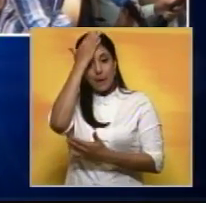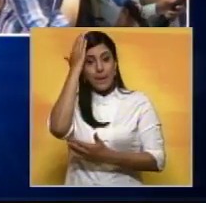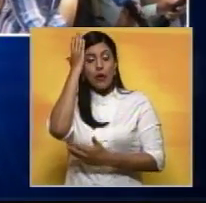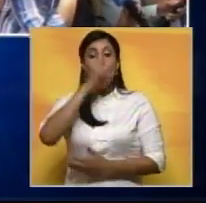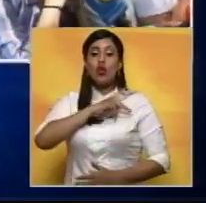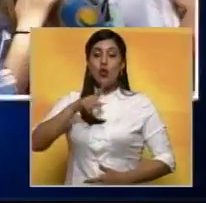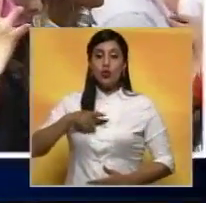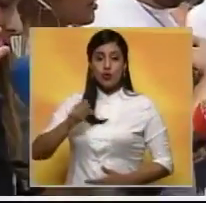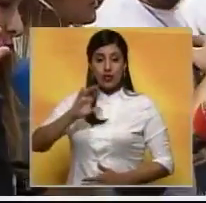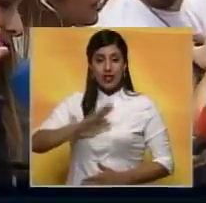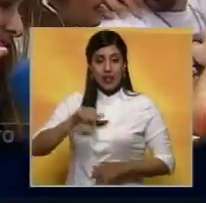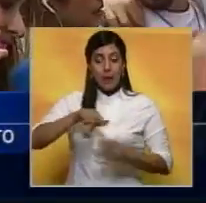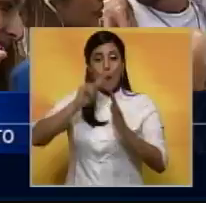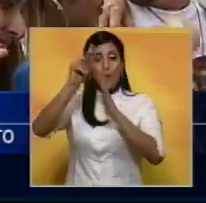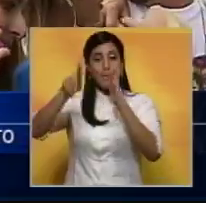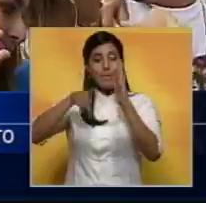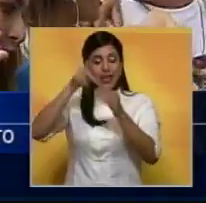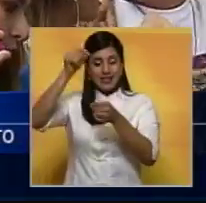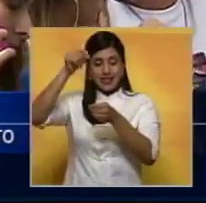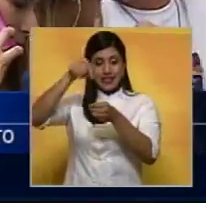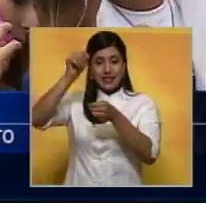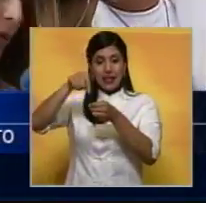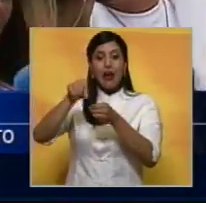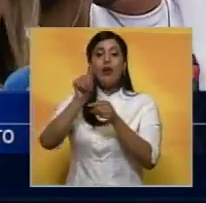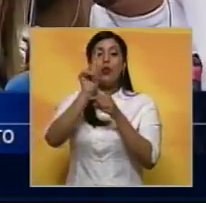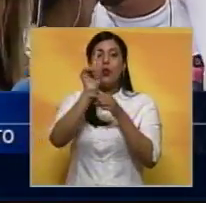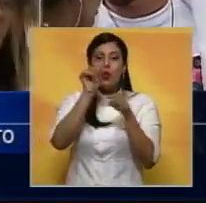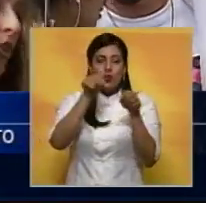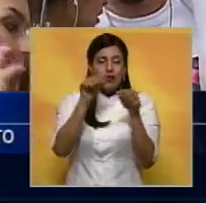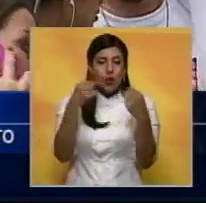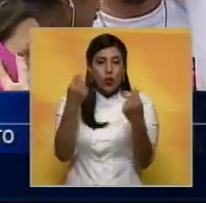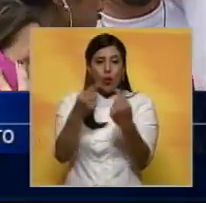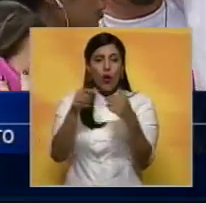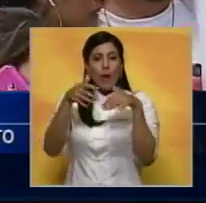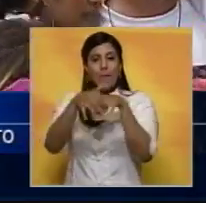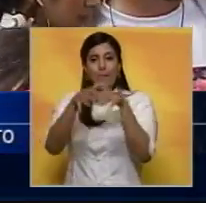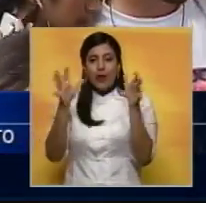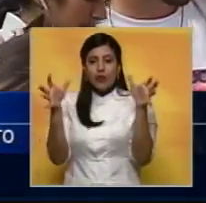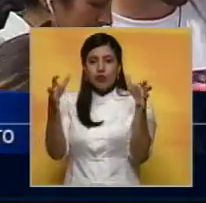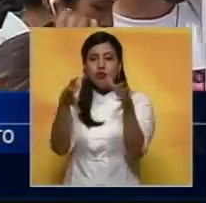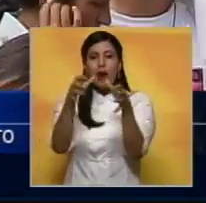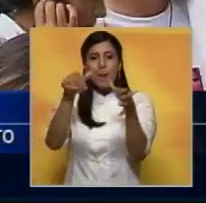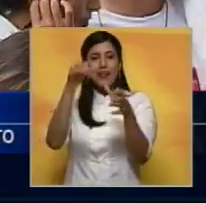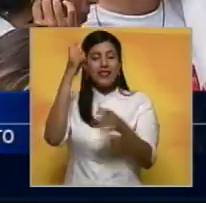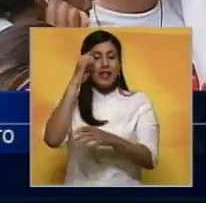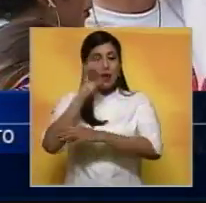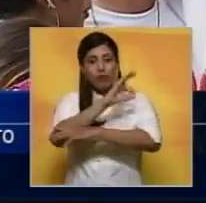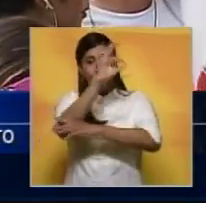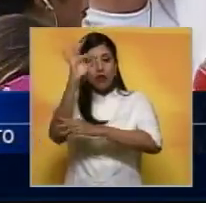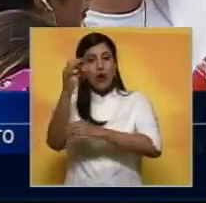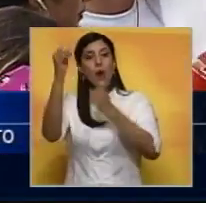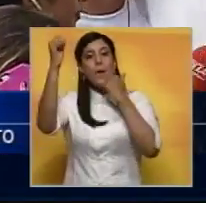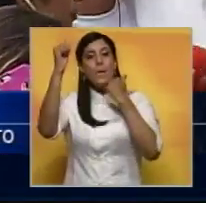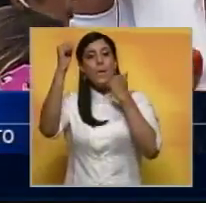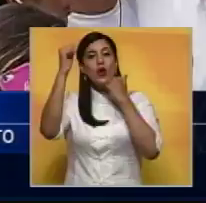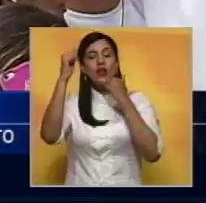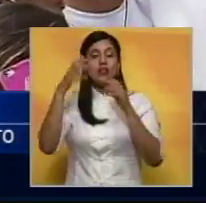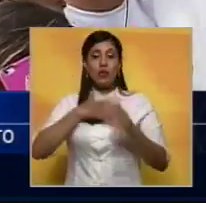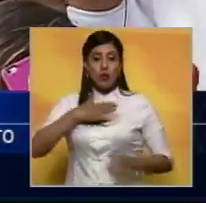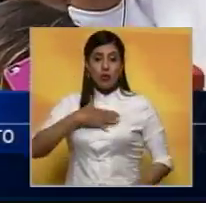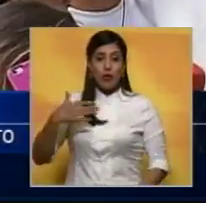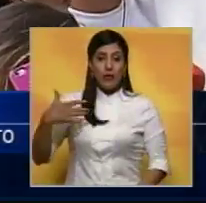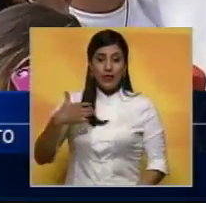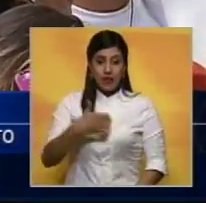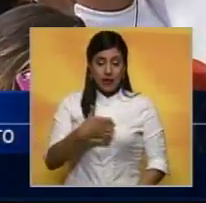Nosotros estamos en la Plaza Brión de Chacaito, uno de los puntos de concentración para esta jornada de protesta que la Mesa de la